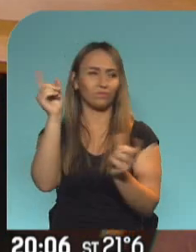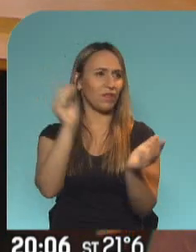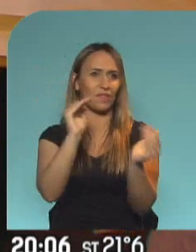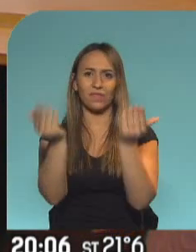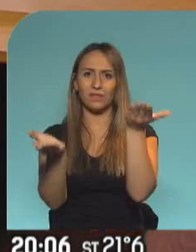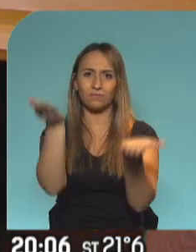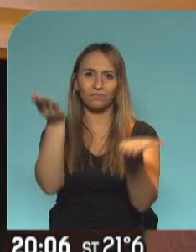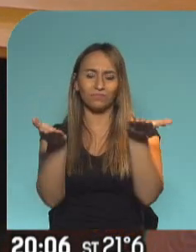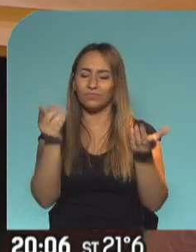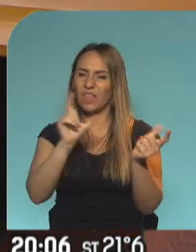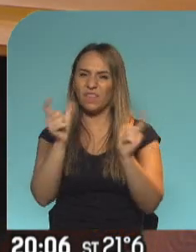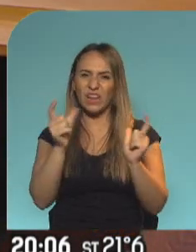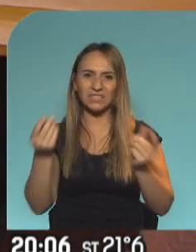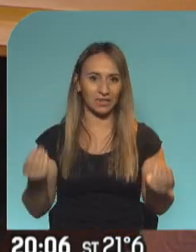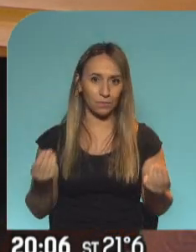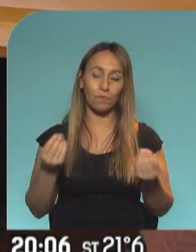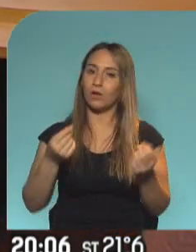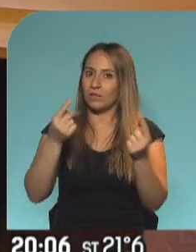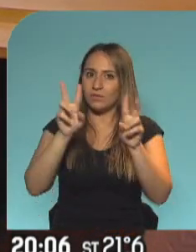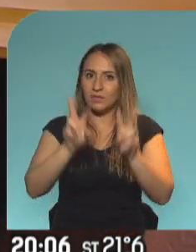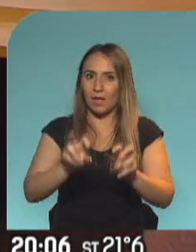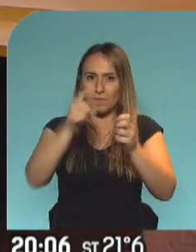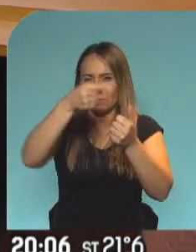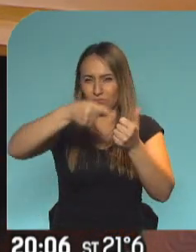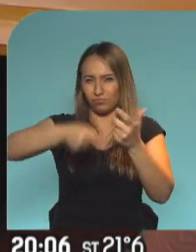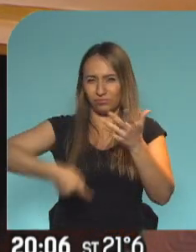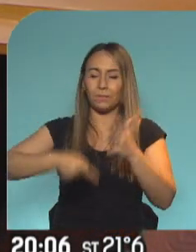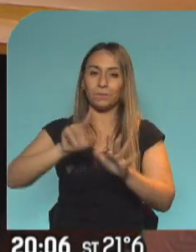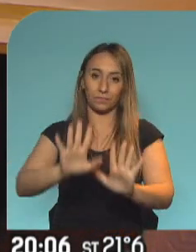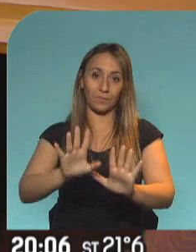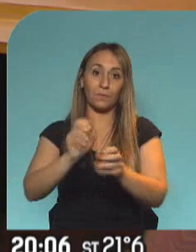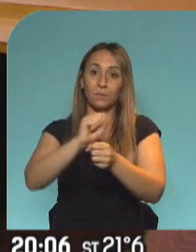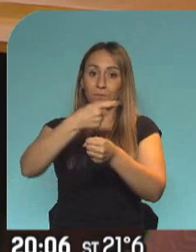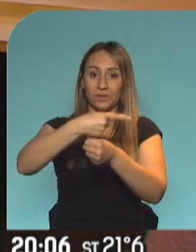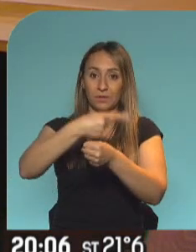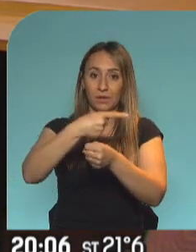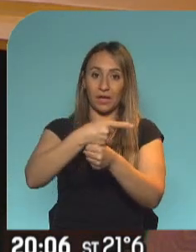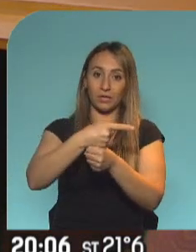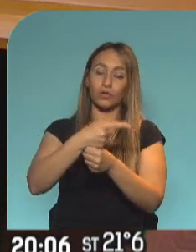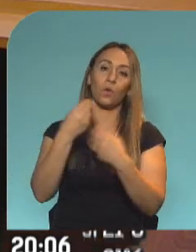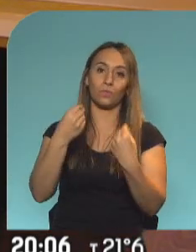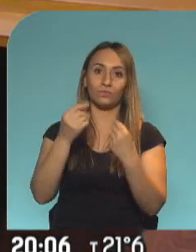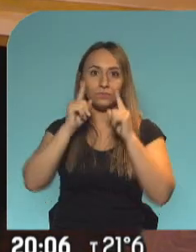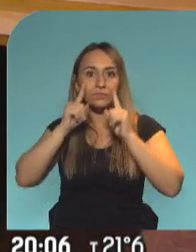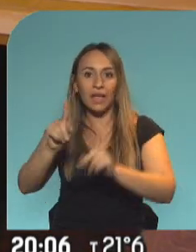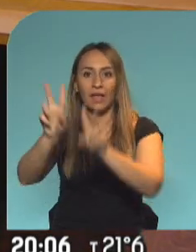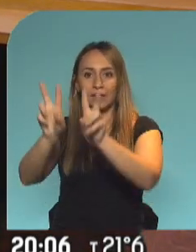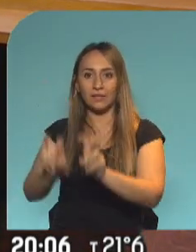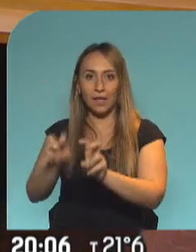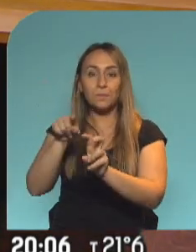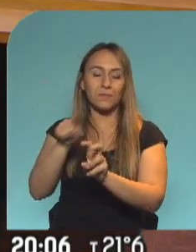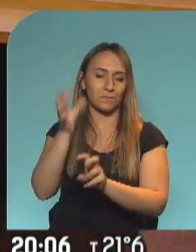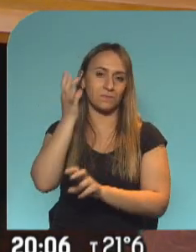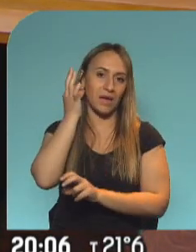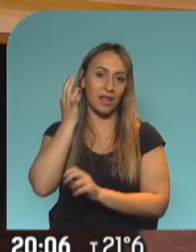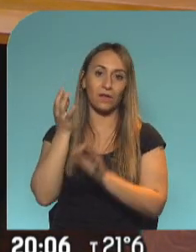temas variados como ven en este comienzo de noticiero vamos primero a lo que nos ha dejado esa llegada a diego armando maradona al barrio privado